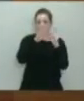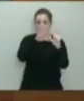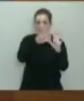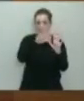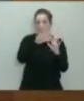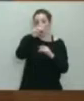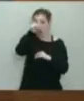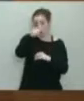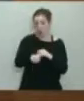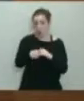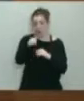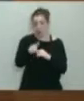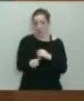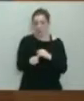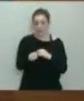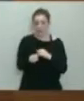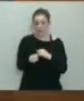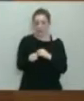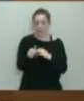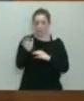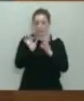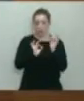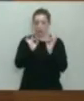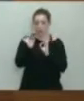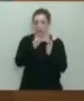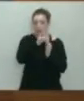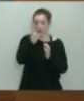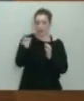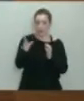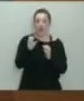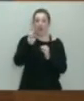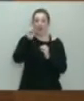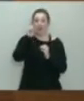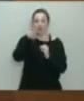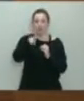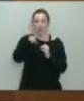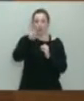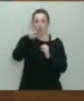y hoy ese porcentaje de deuda es del 14%.